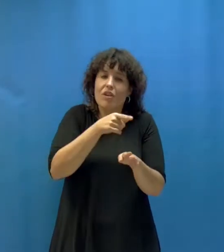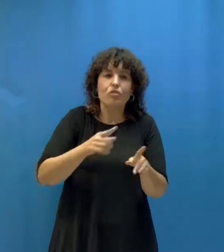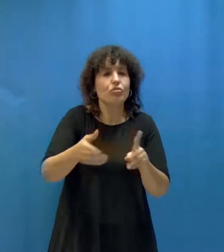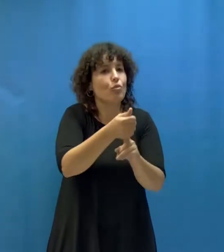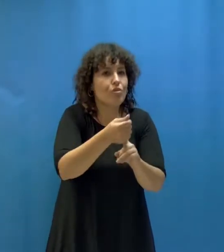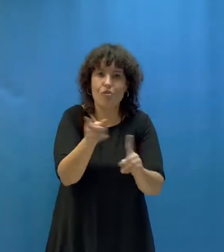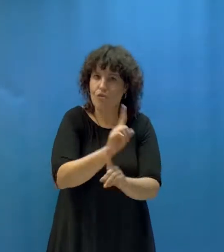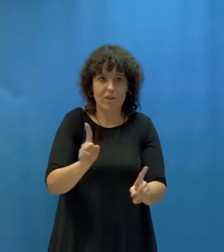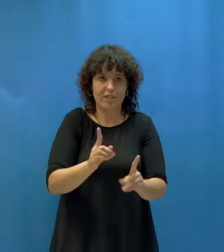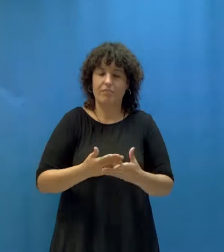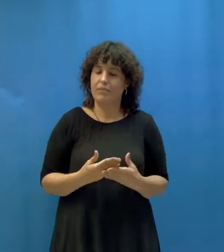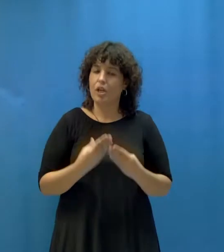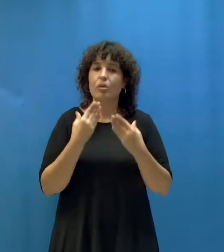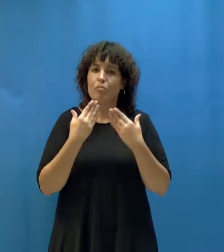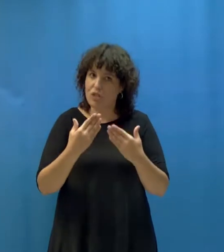Muchas gracias.